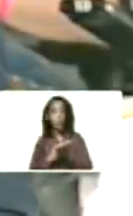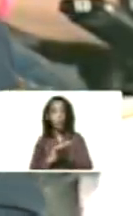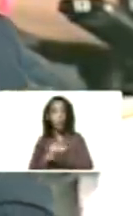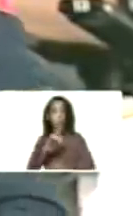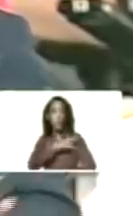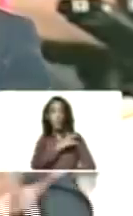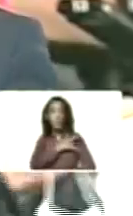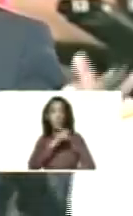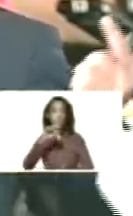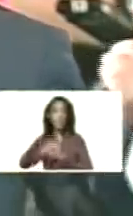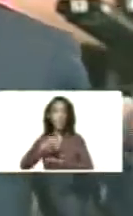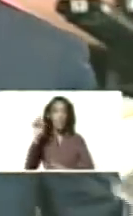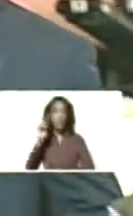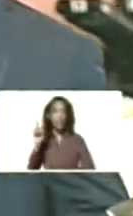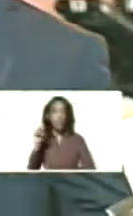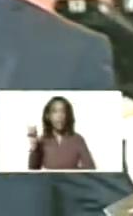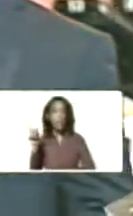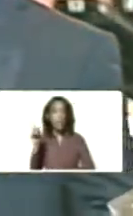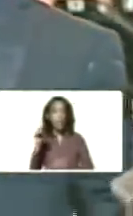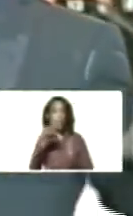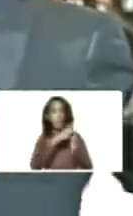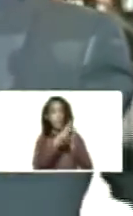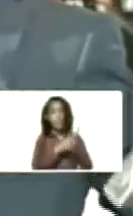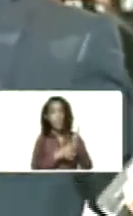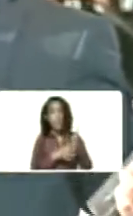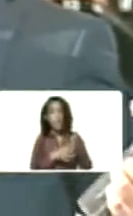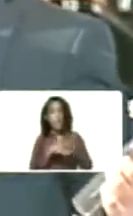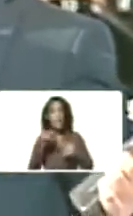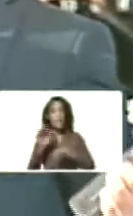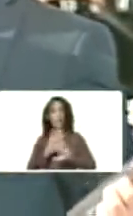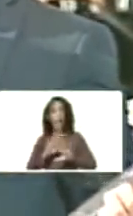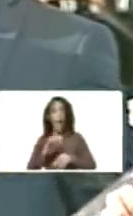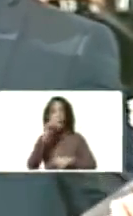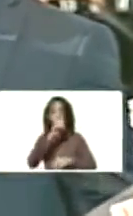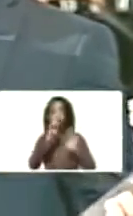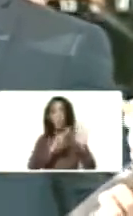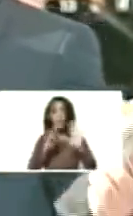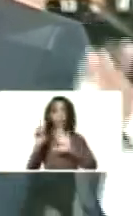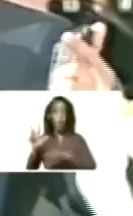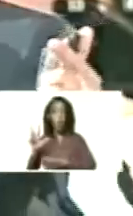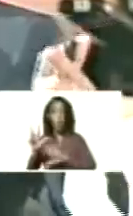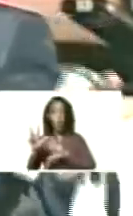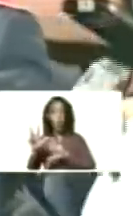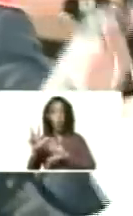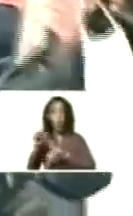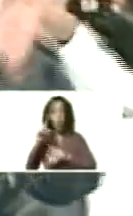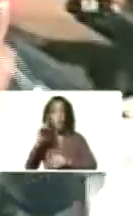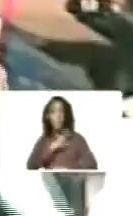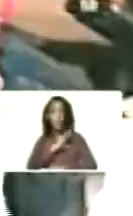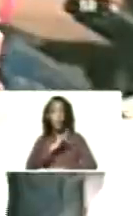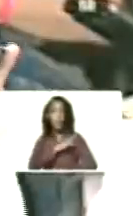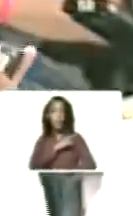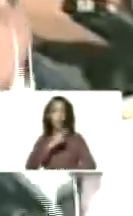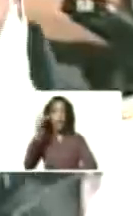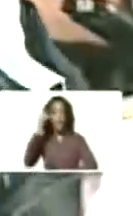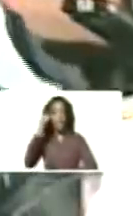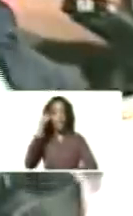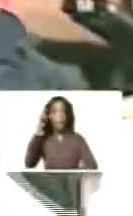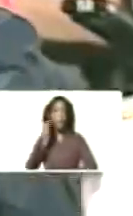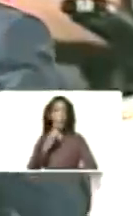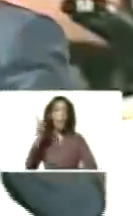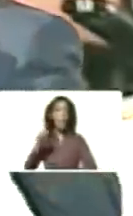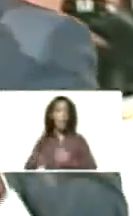Venezuela. Y en el año 78 ya la propia universidad decidió asumir esa, la fecha bolivariana, como fecha